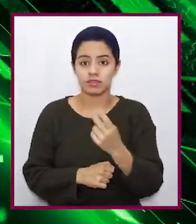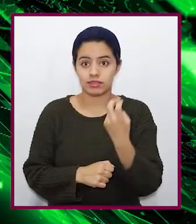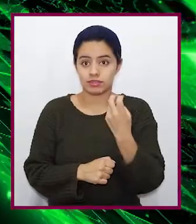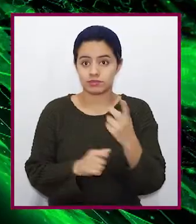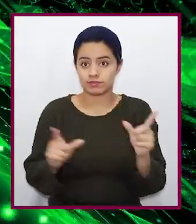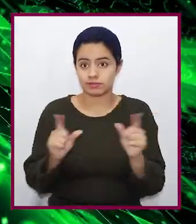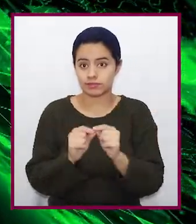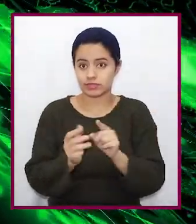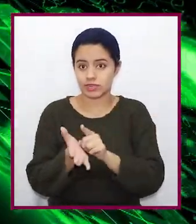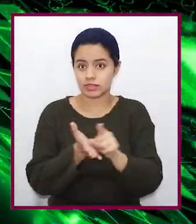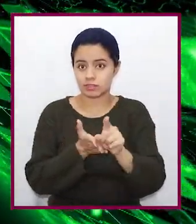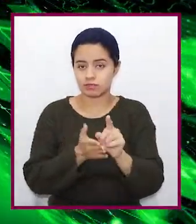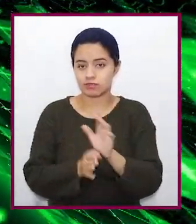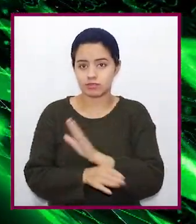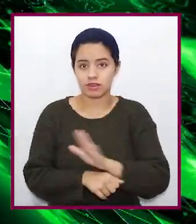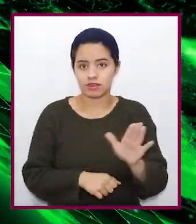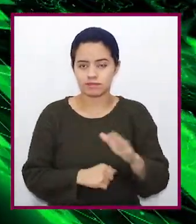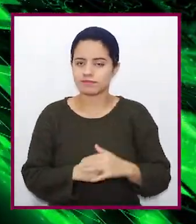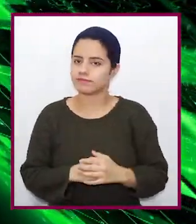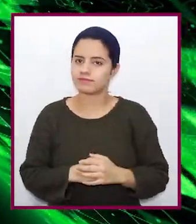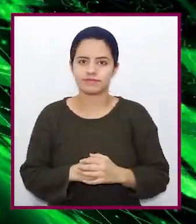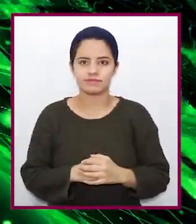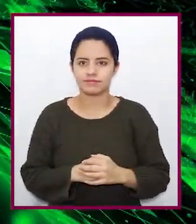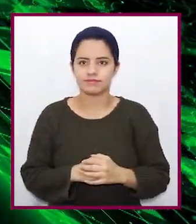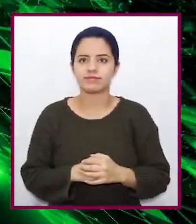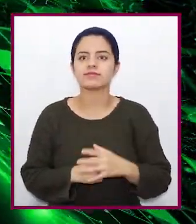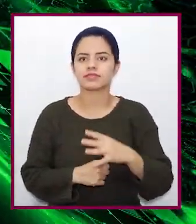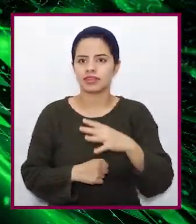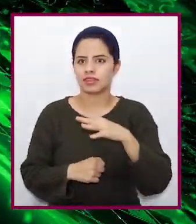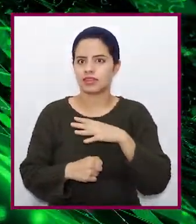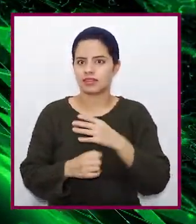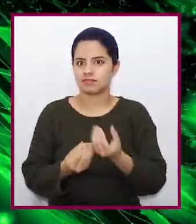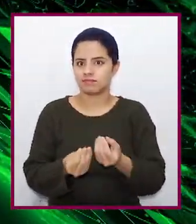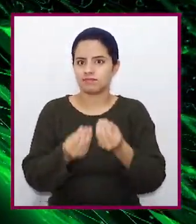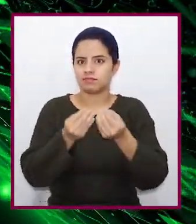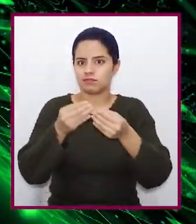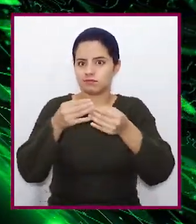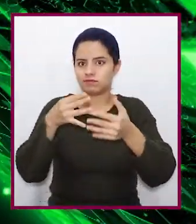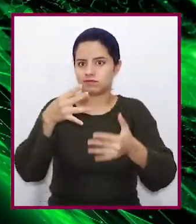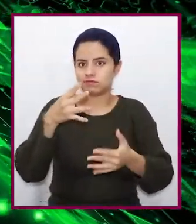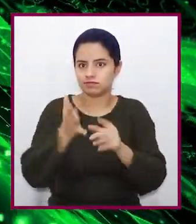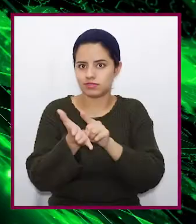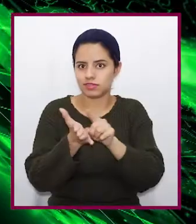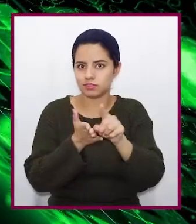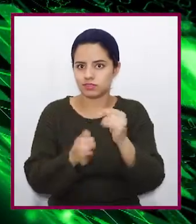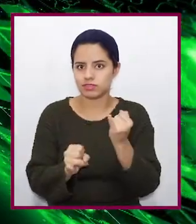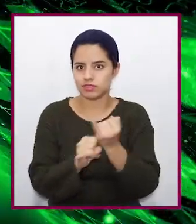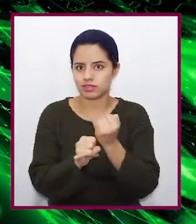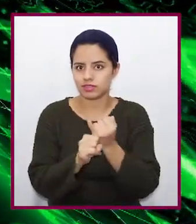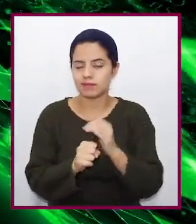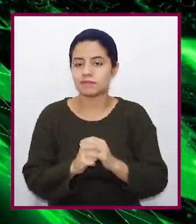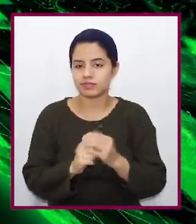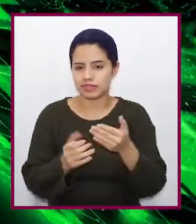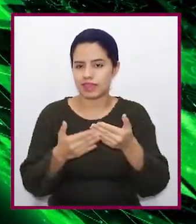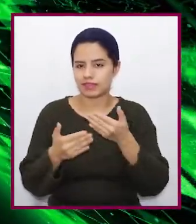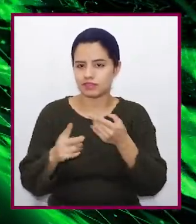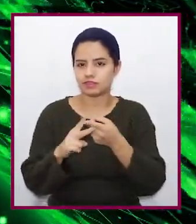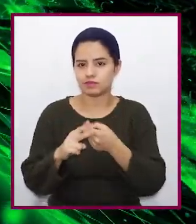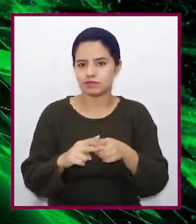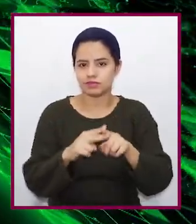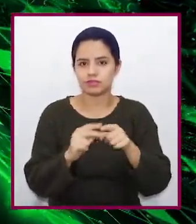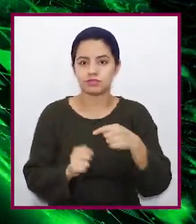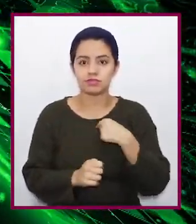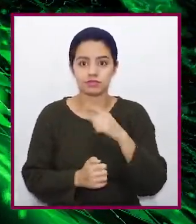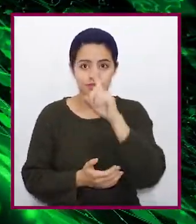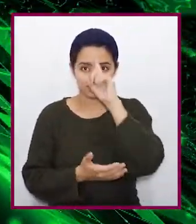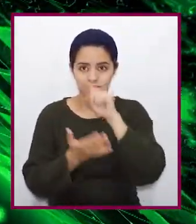a eso. Así es, Axel. El mundo de los derechos digitales es todavía más amplio. Pues antes de empezar, creo que